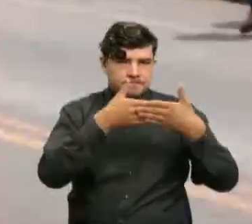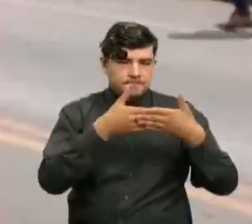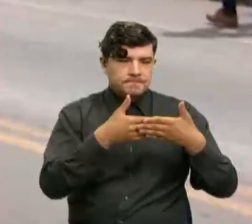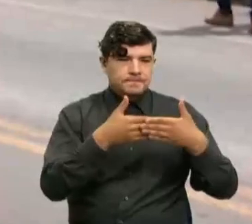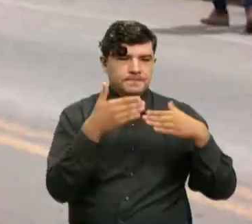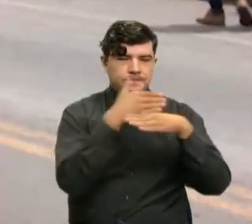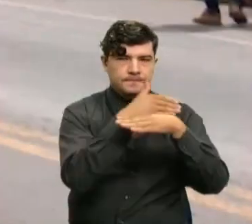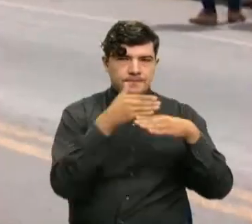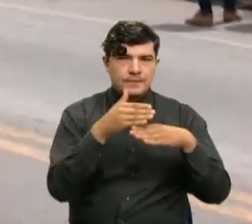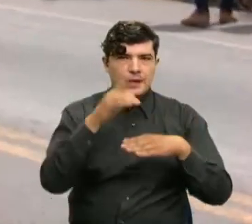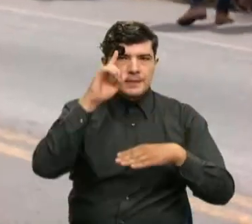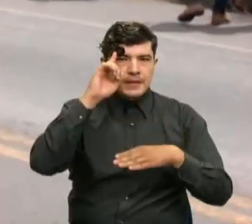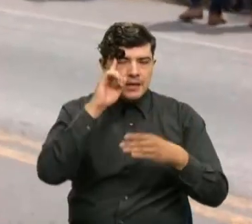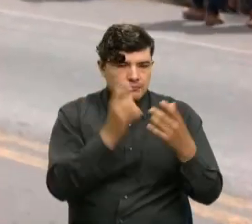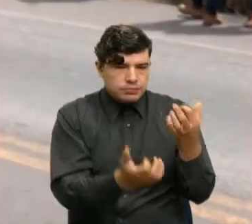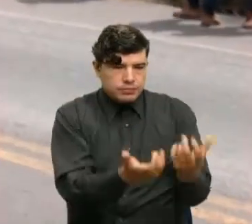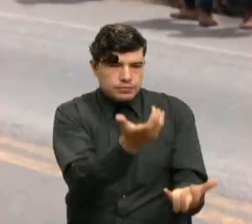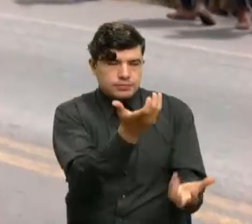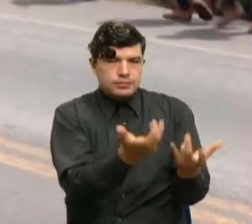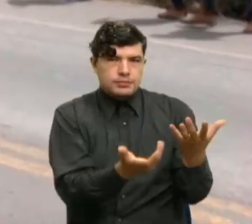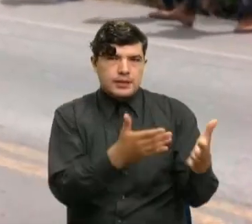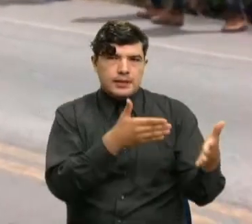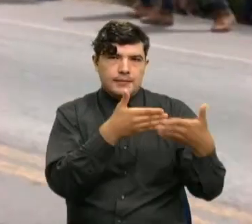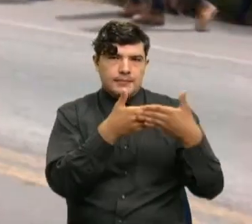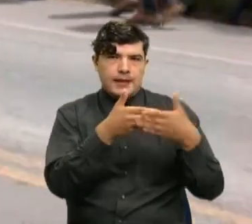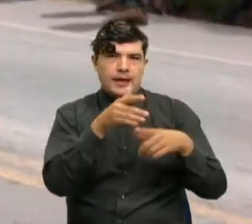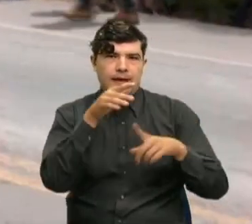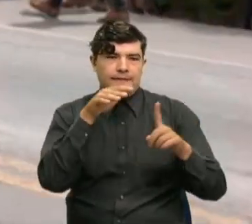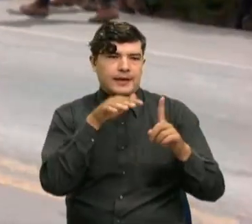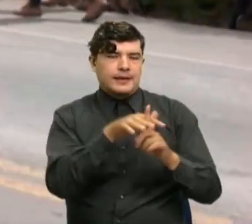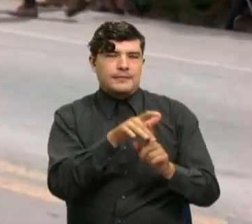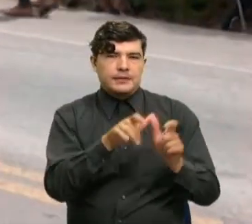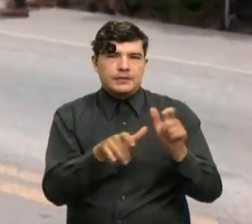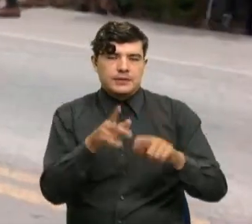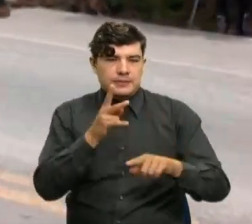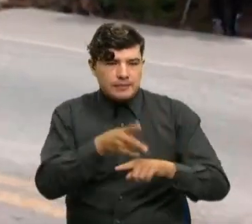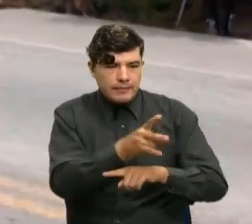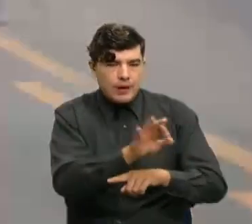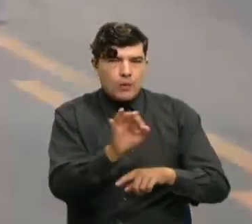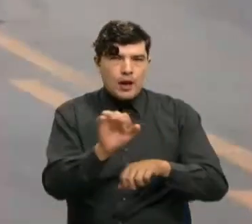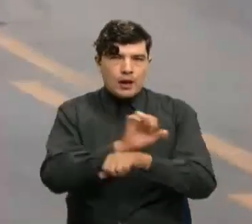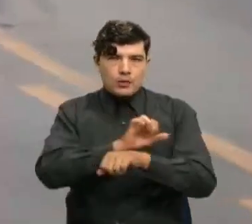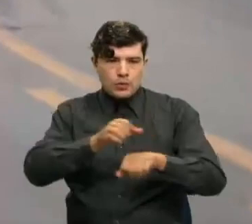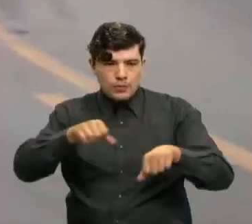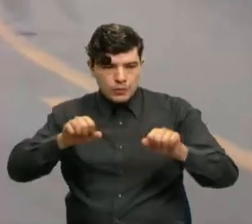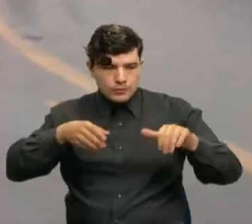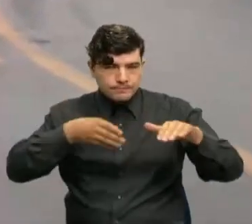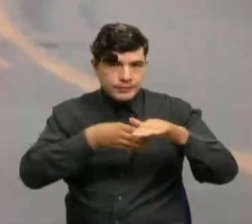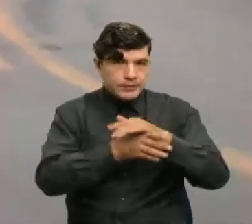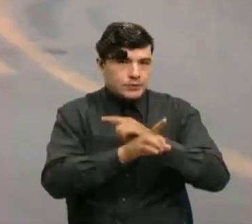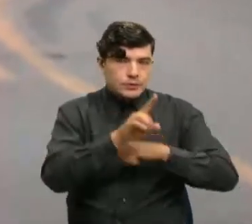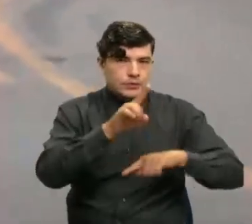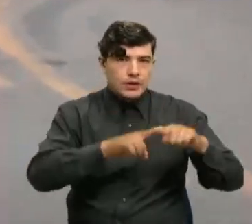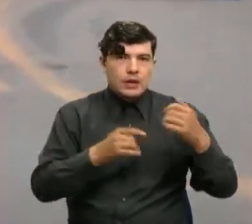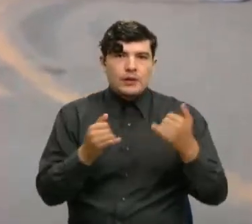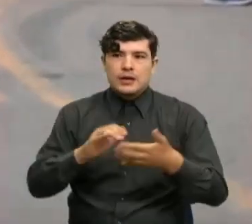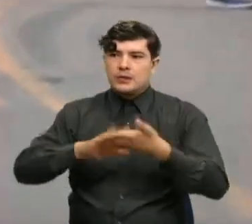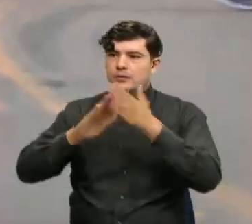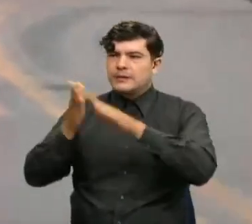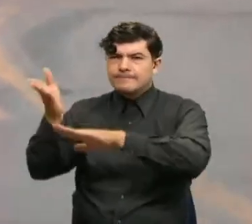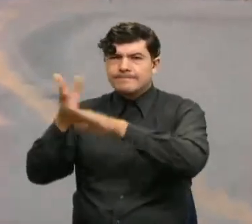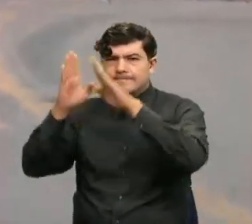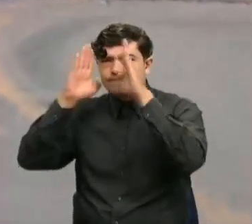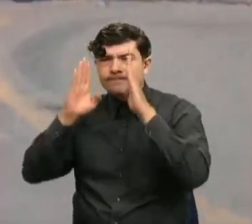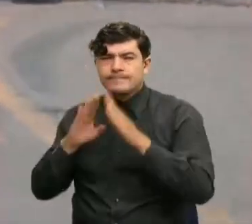palos, mantienen cerrado el paso de forma peatonal. El llamado que hacen los manifestantes es brindar garantías para las poblaciones